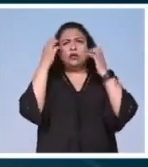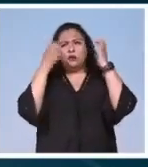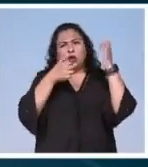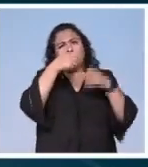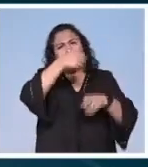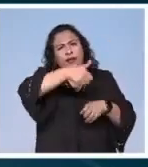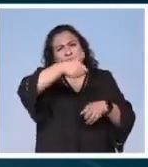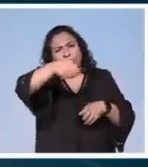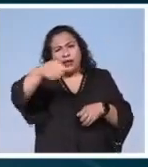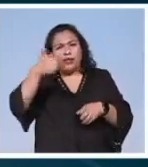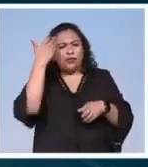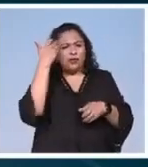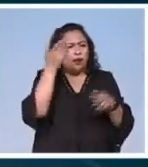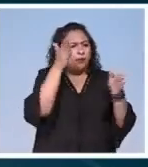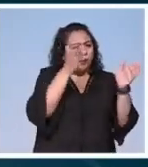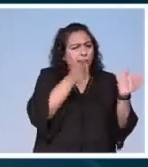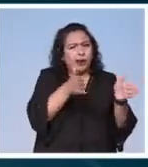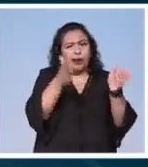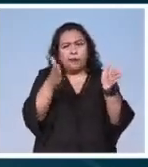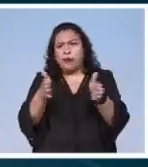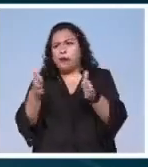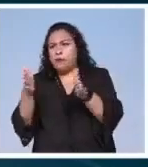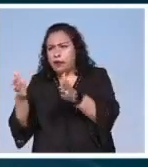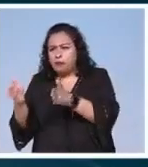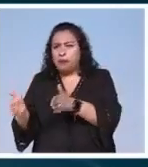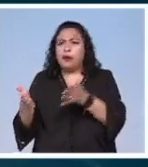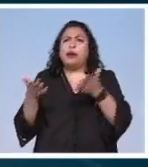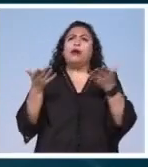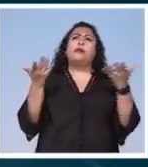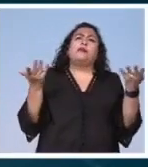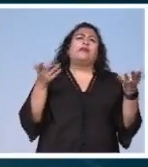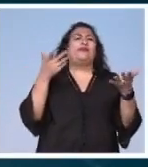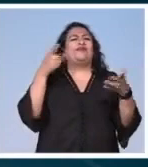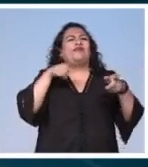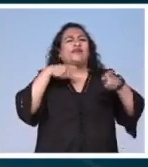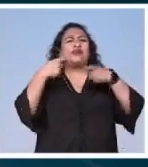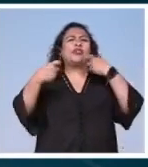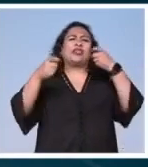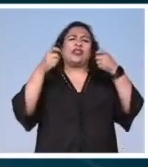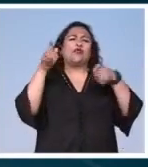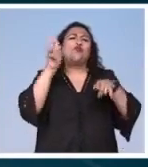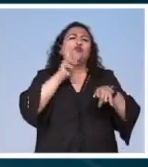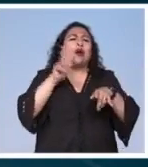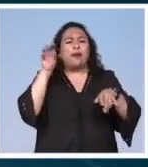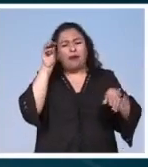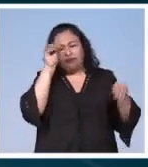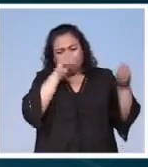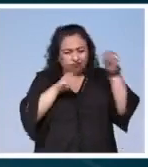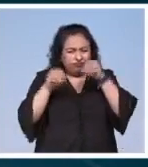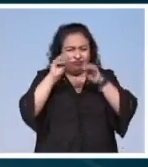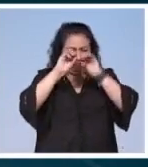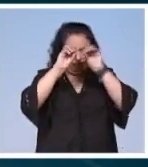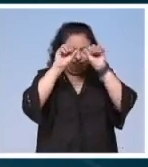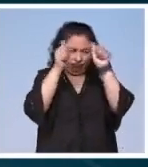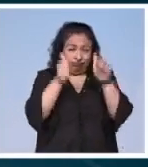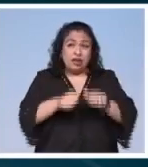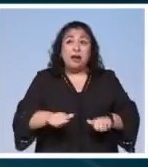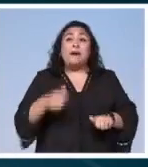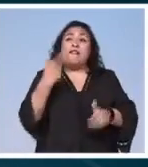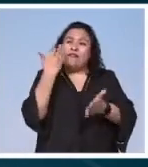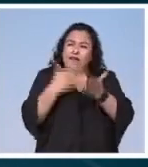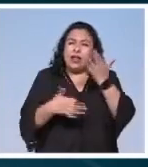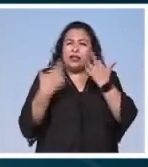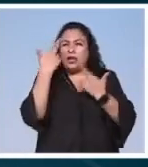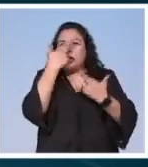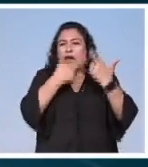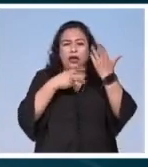de sus momentos, digamos, plásticos, de sus experimentaciones, y lo que no hemos hecho es una revisión